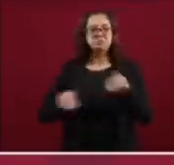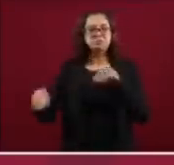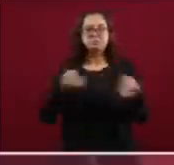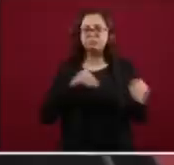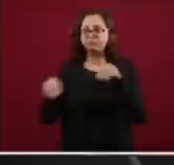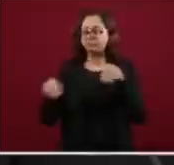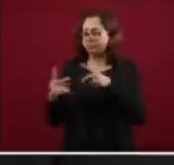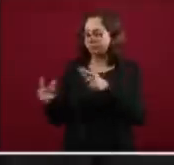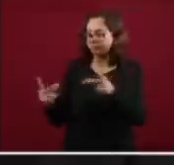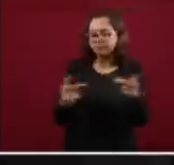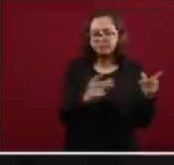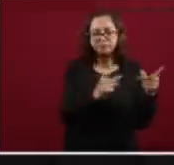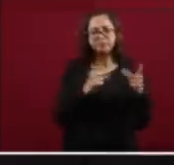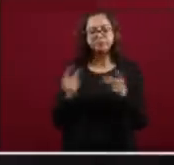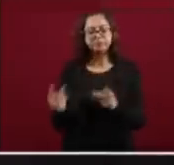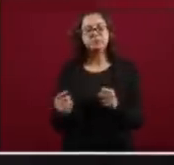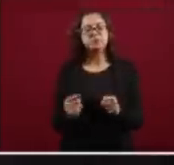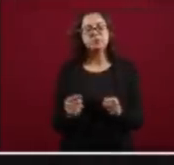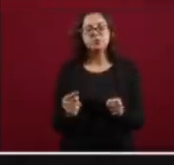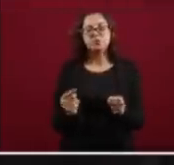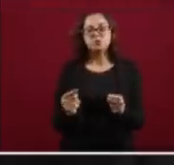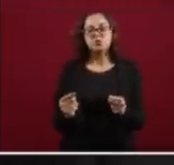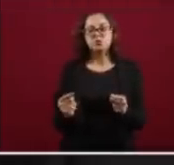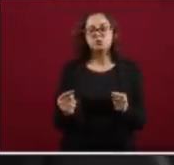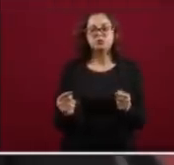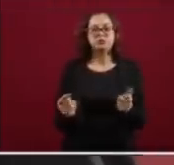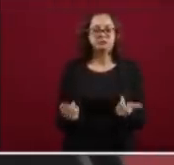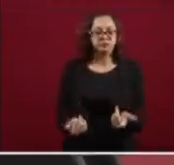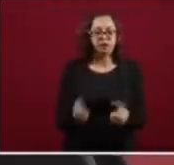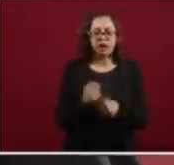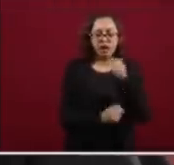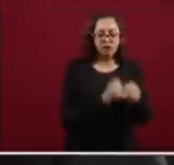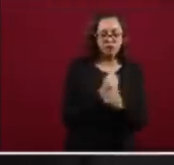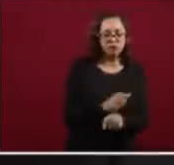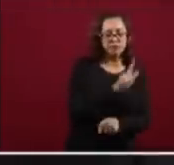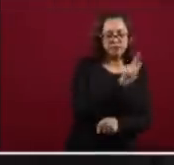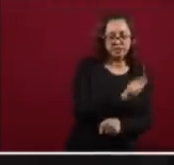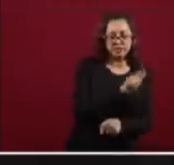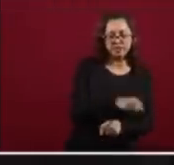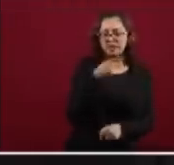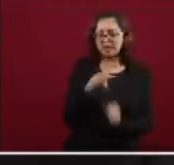bueno se fundaron la mayoría en los años 70